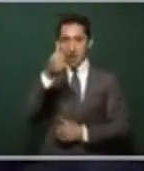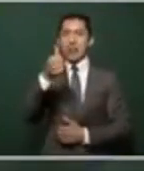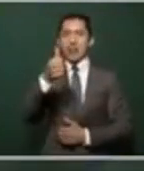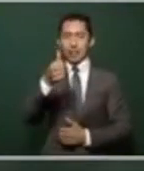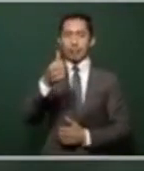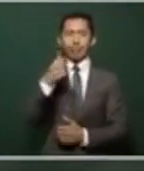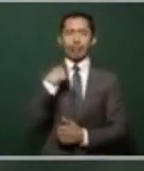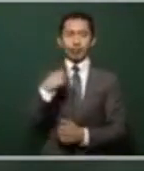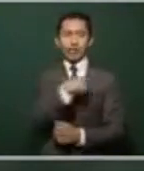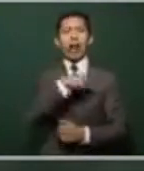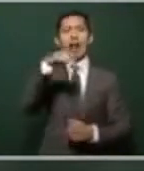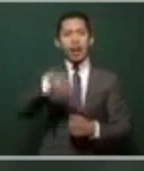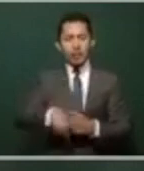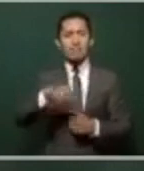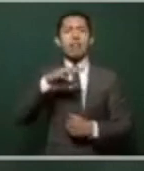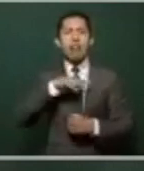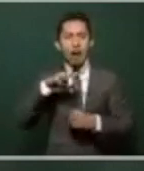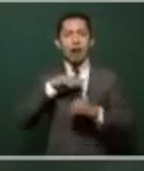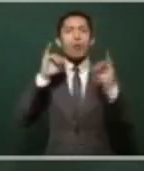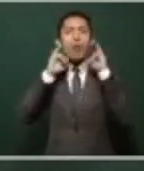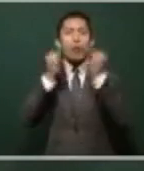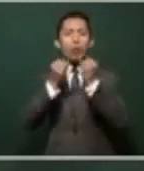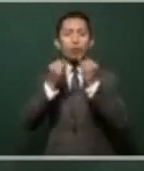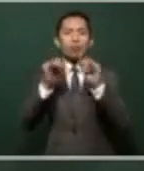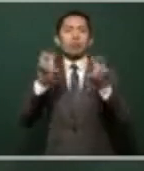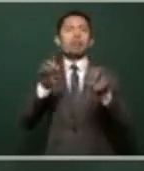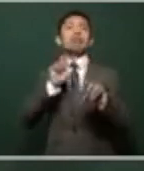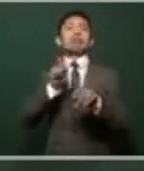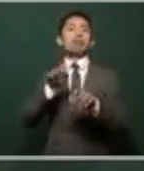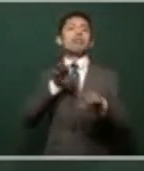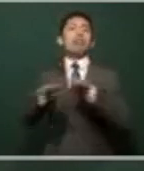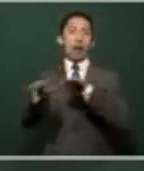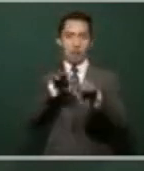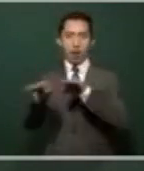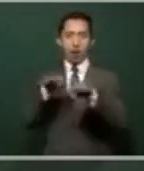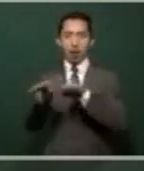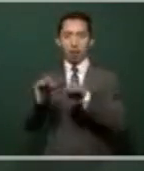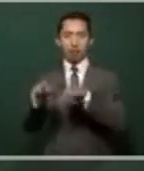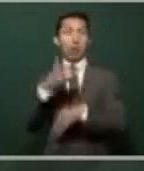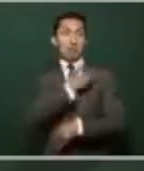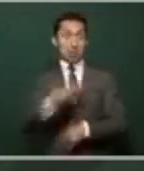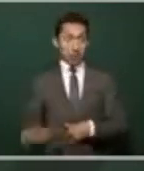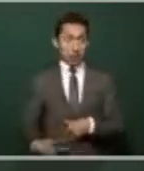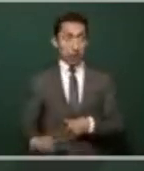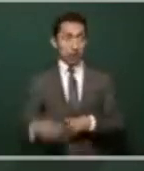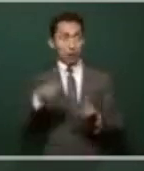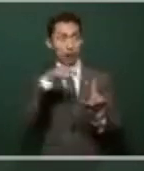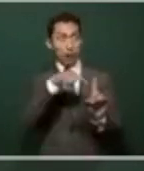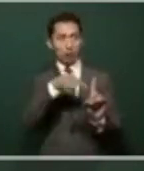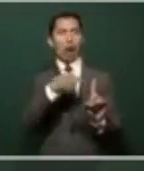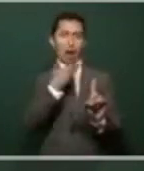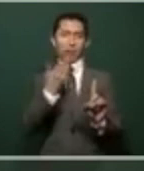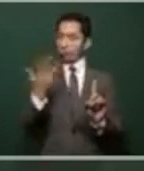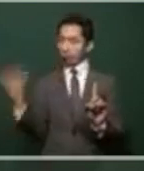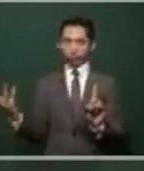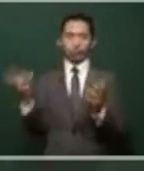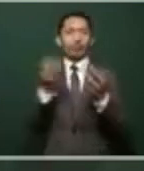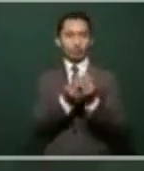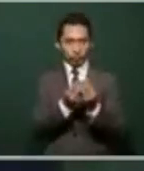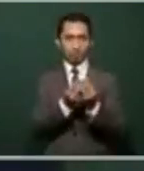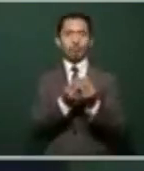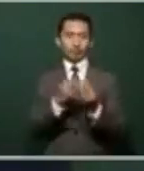teniendo una reunión de trabajo, y qué honor que haya sido con el Gobierno de la República, con el señor presidente y con el Gobierno